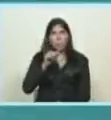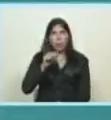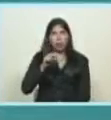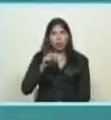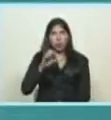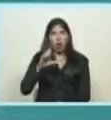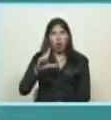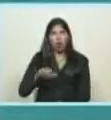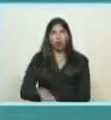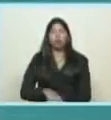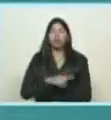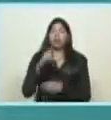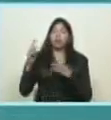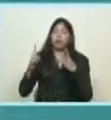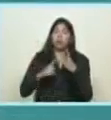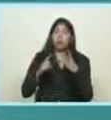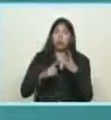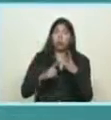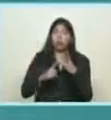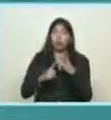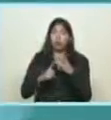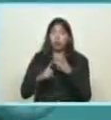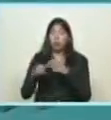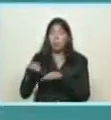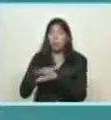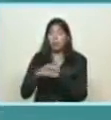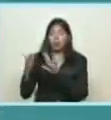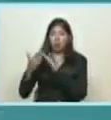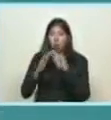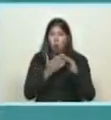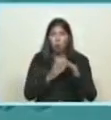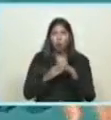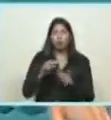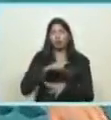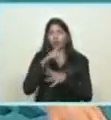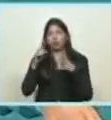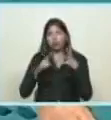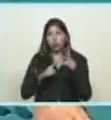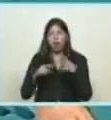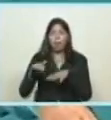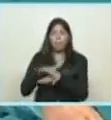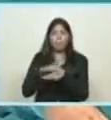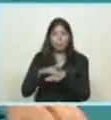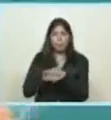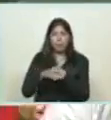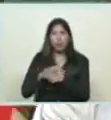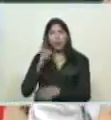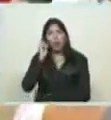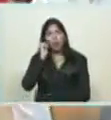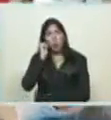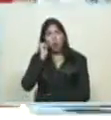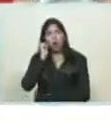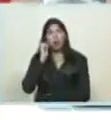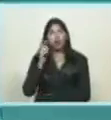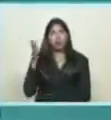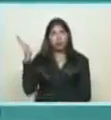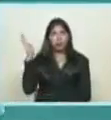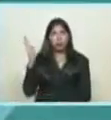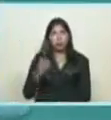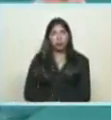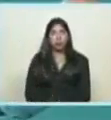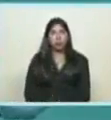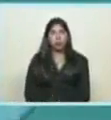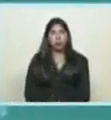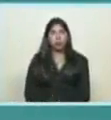Kira Andrade, ministra de Comunas. A Blanca Ecao, ministra de la Mujer.